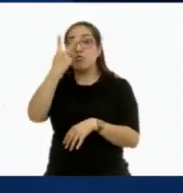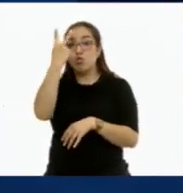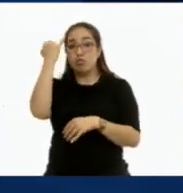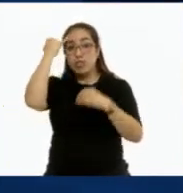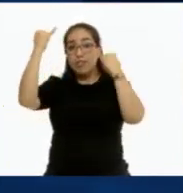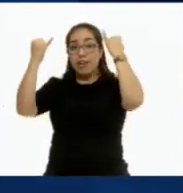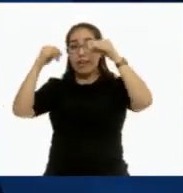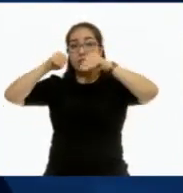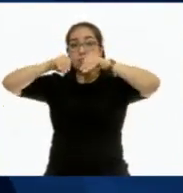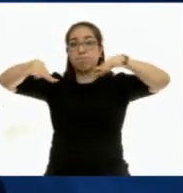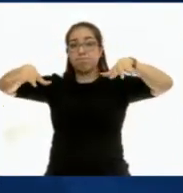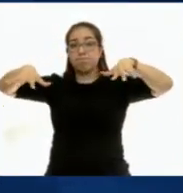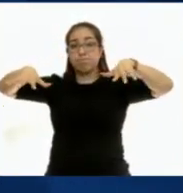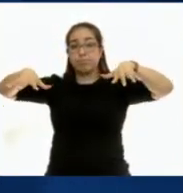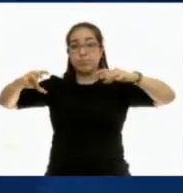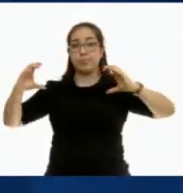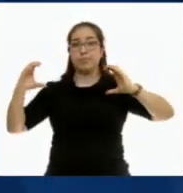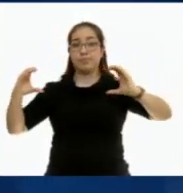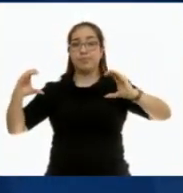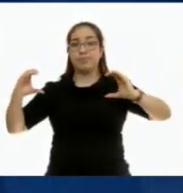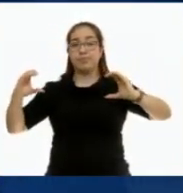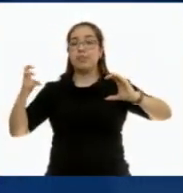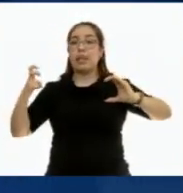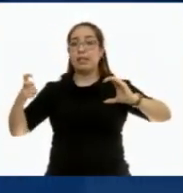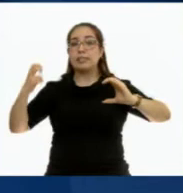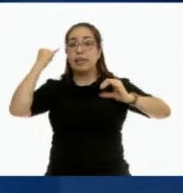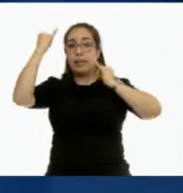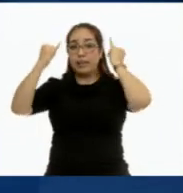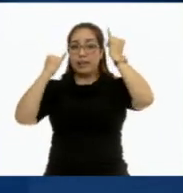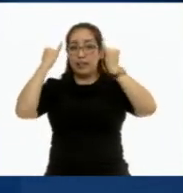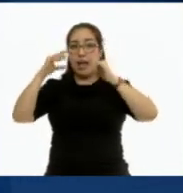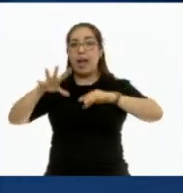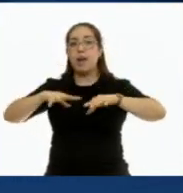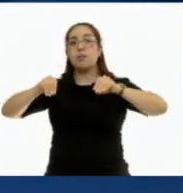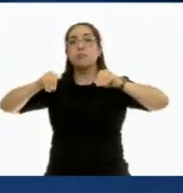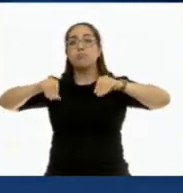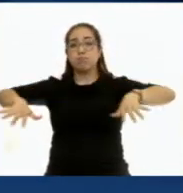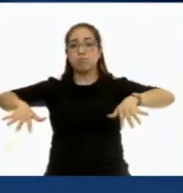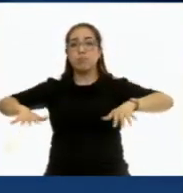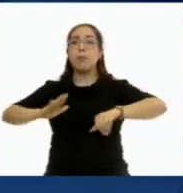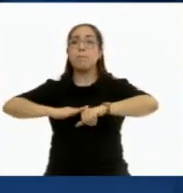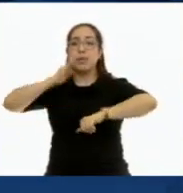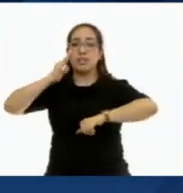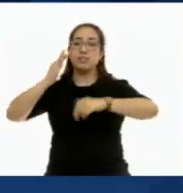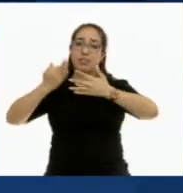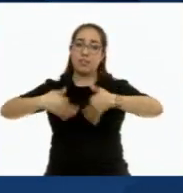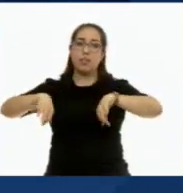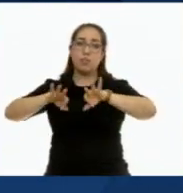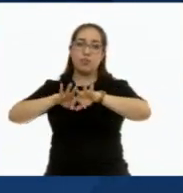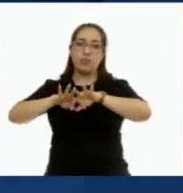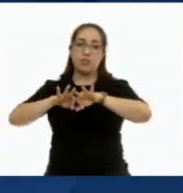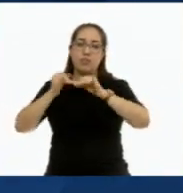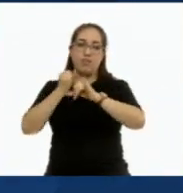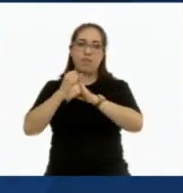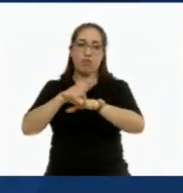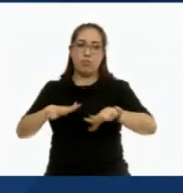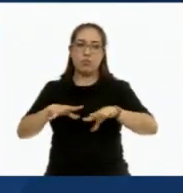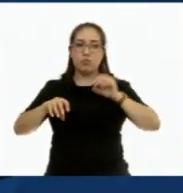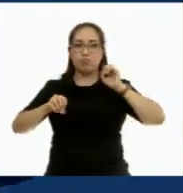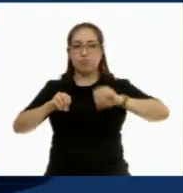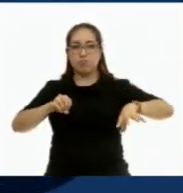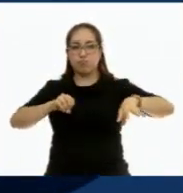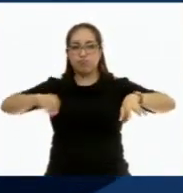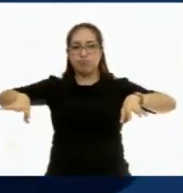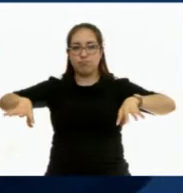ideas principales. Y de la idea principal se desprende otra información complementaria, que aquí lo mencionamos como